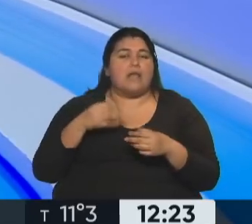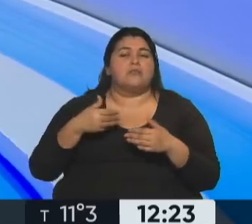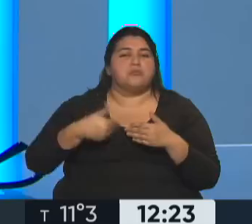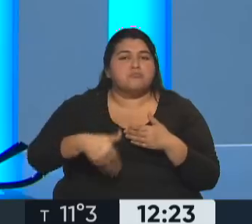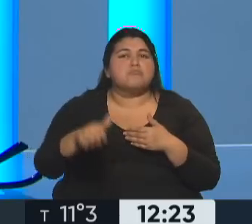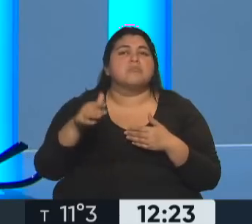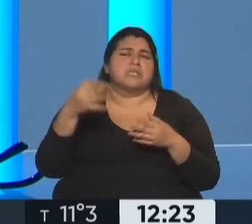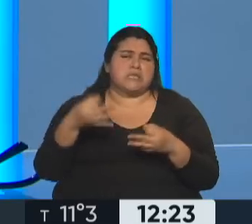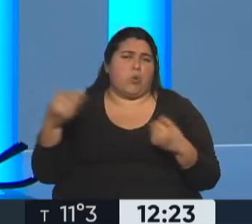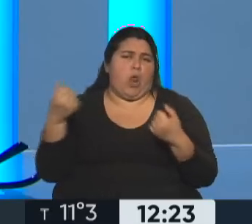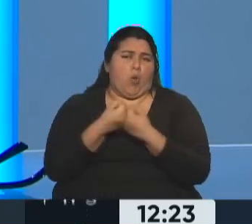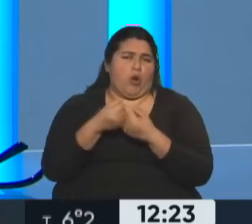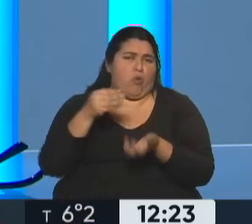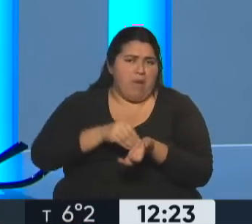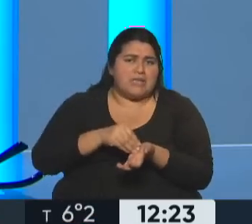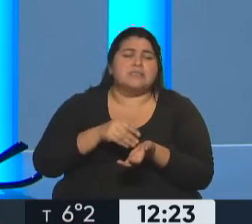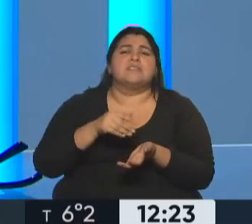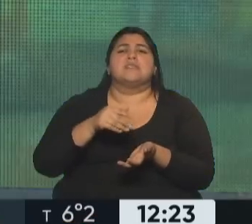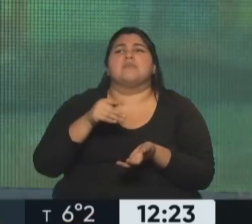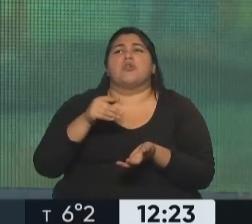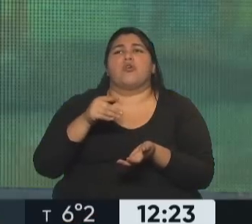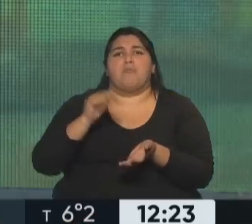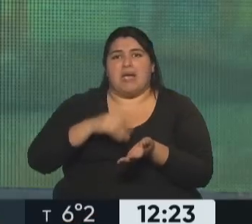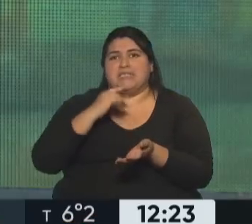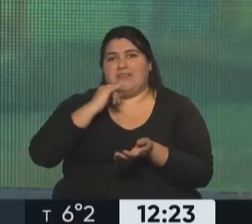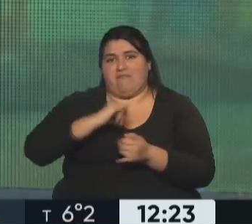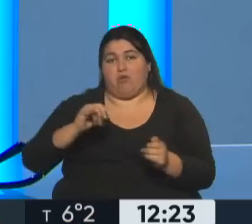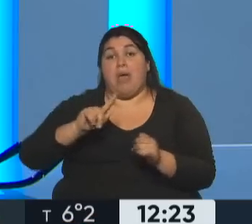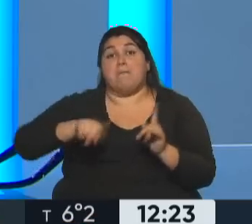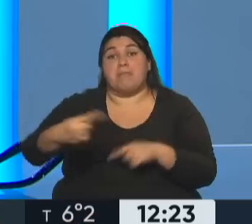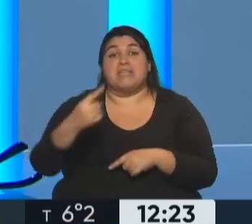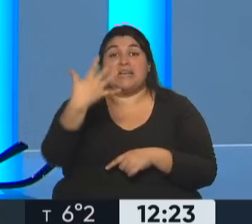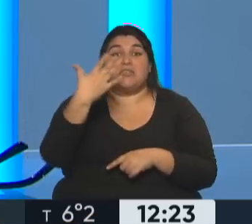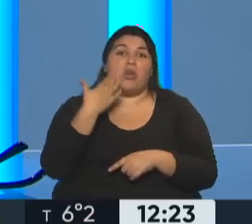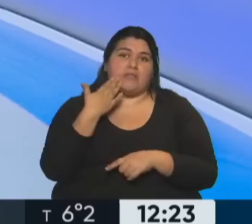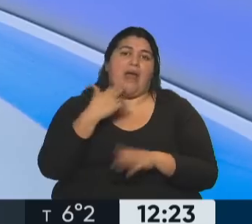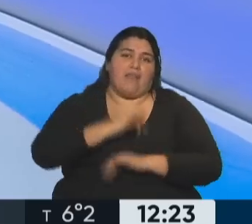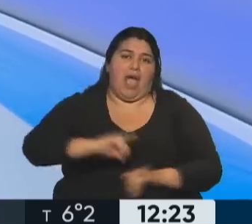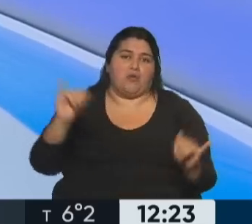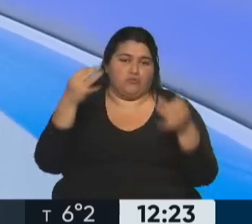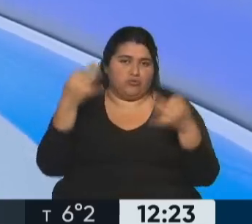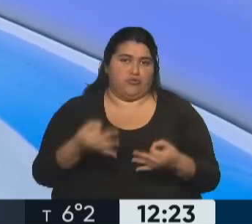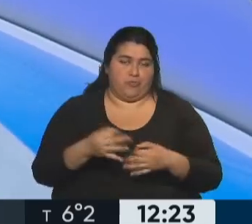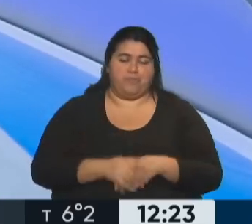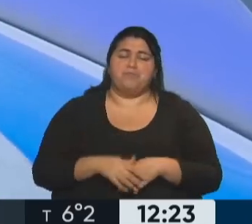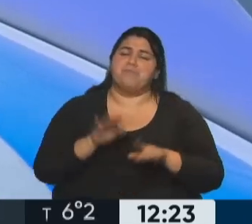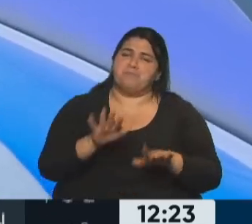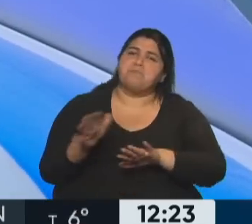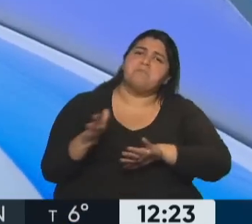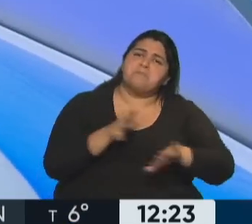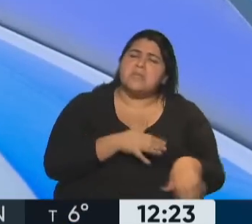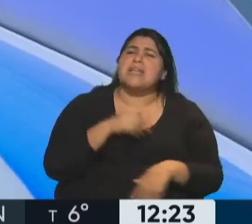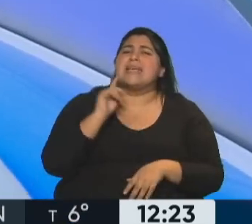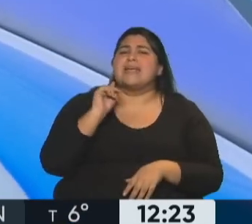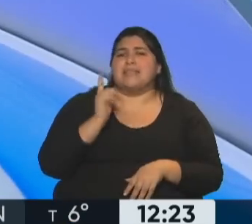de acuerdo pero no sea informe se anuncia mañana 5 de la trama así contar sería la noche perfecto bueno a ver este también tuvo